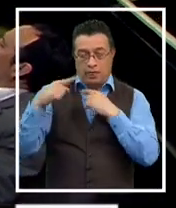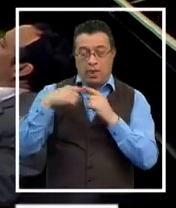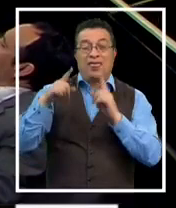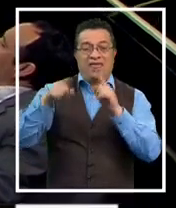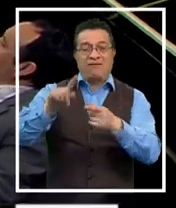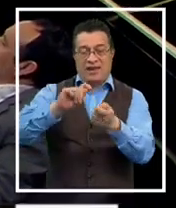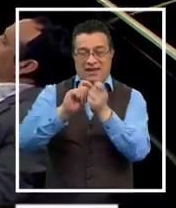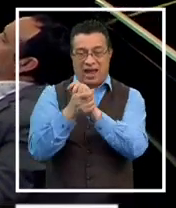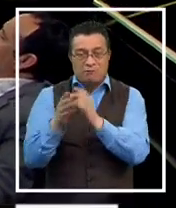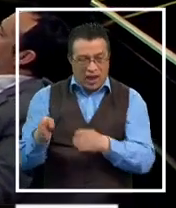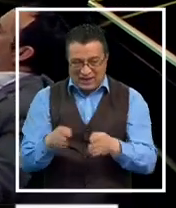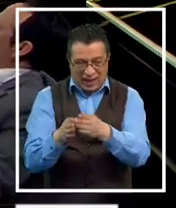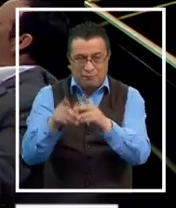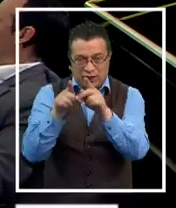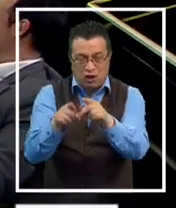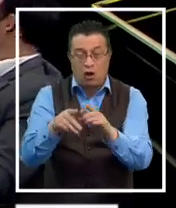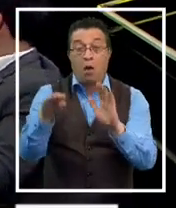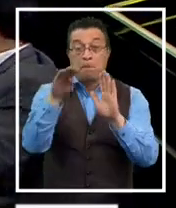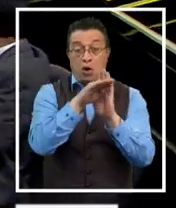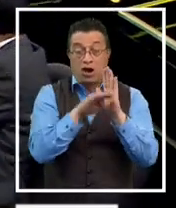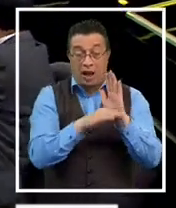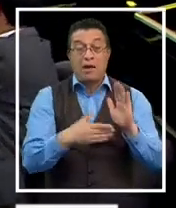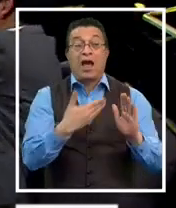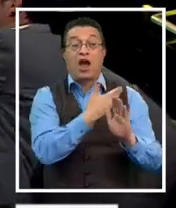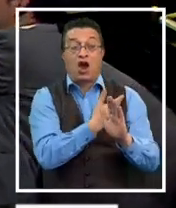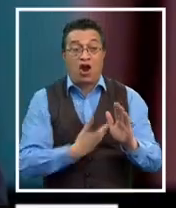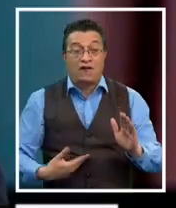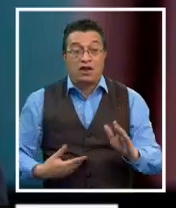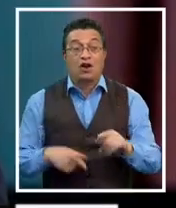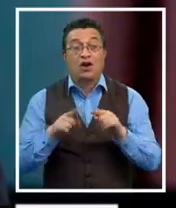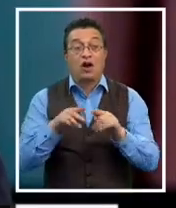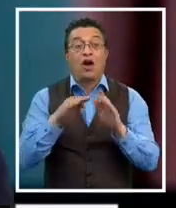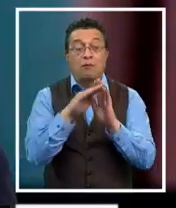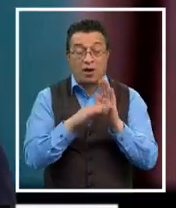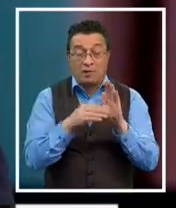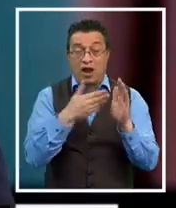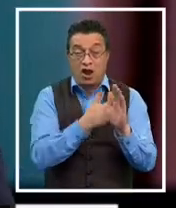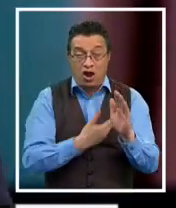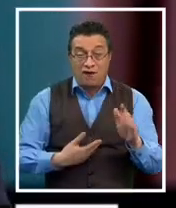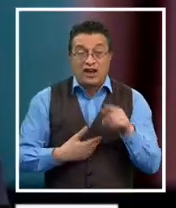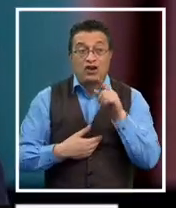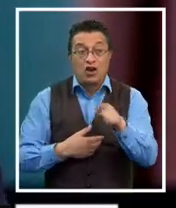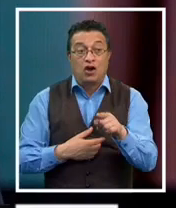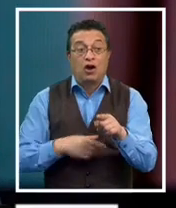de rumbo porque el programa de gobierno el programa de gobierno